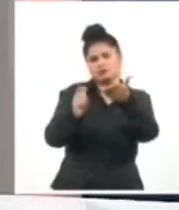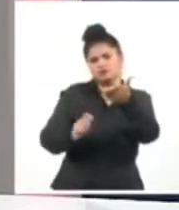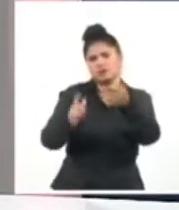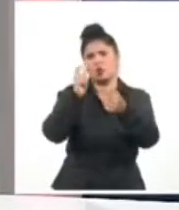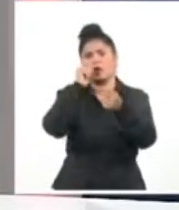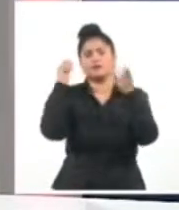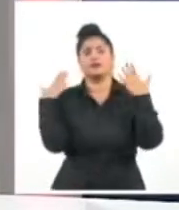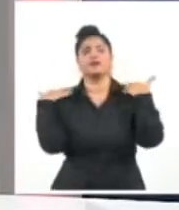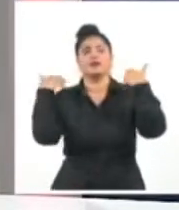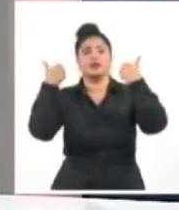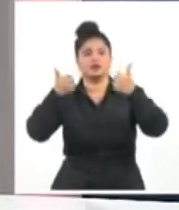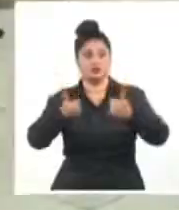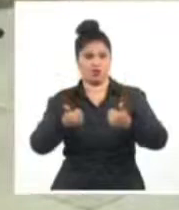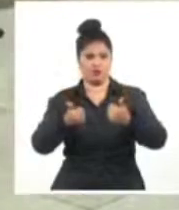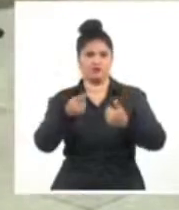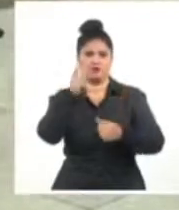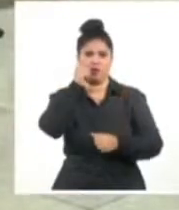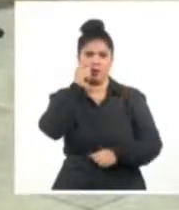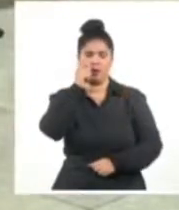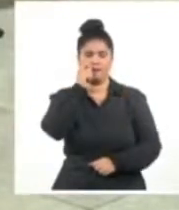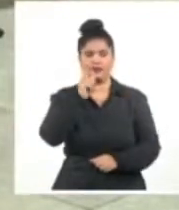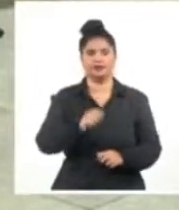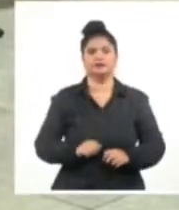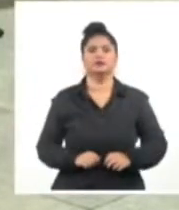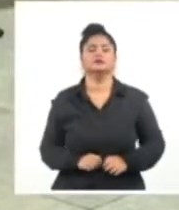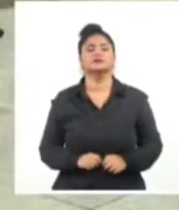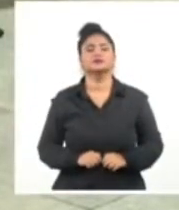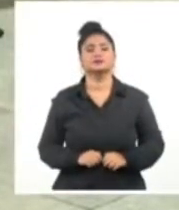en la revista Buenos Días.